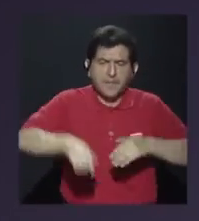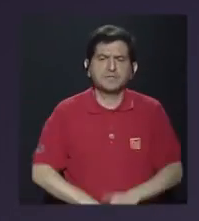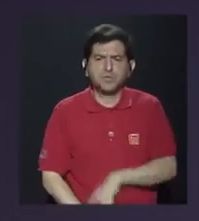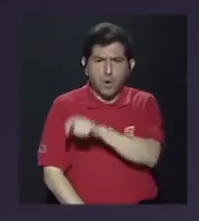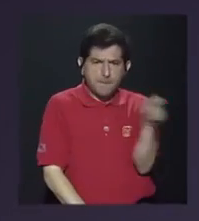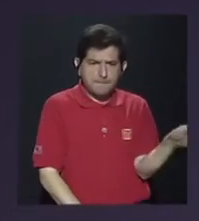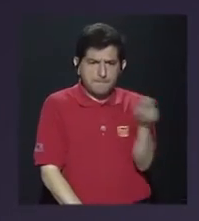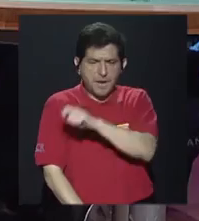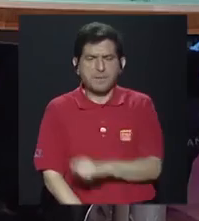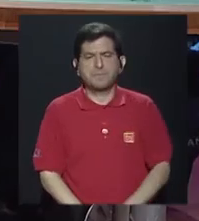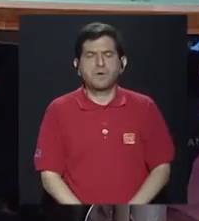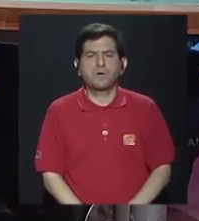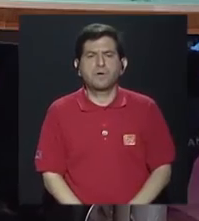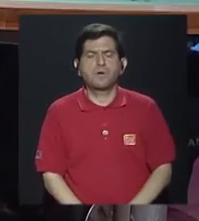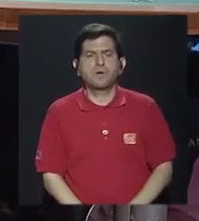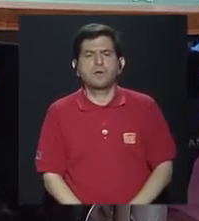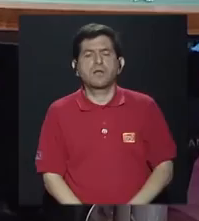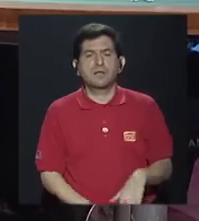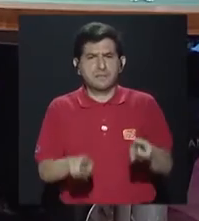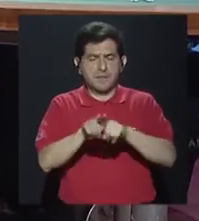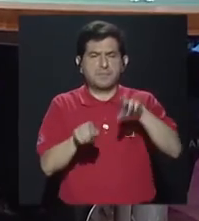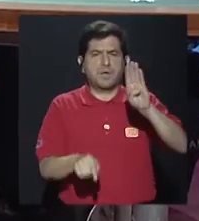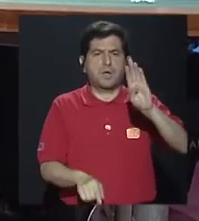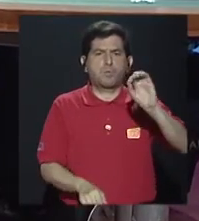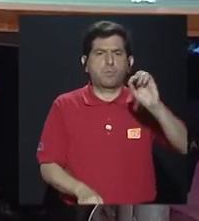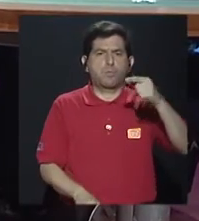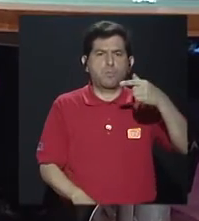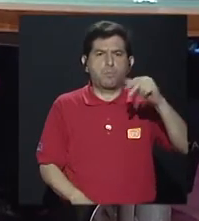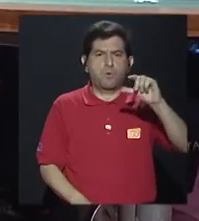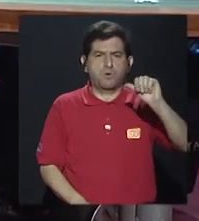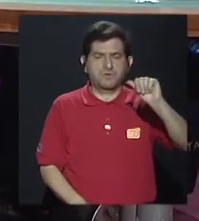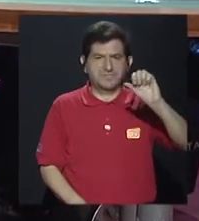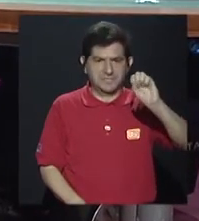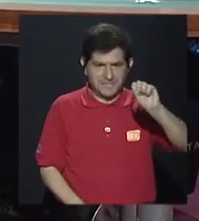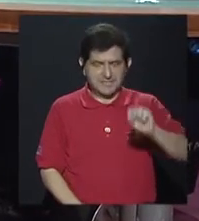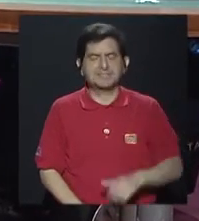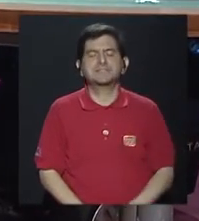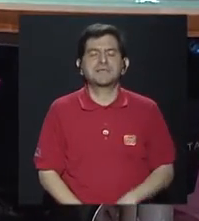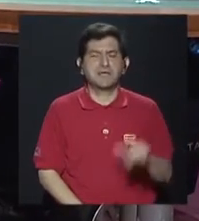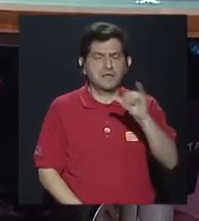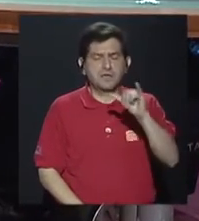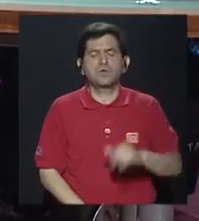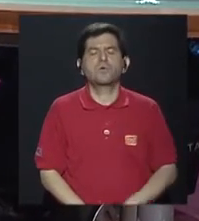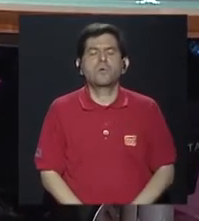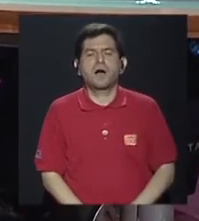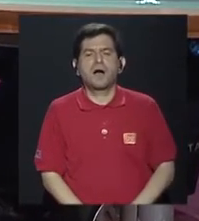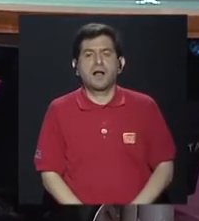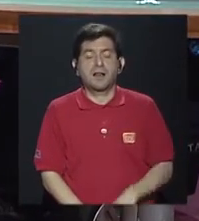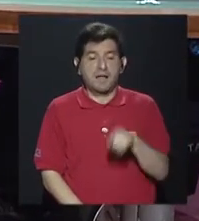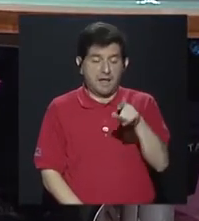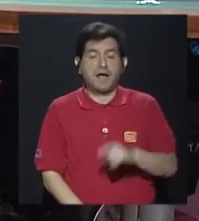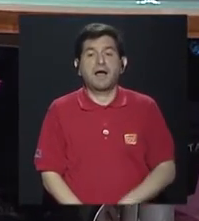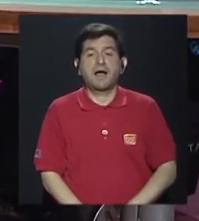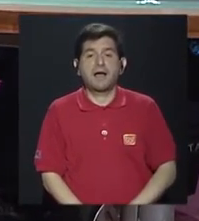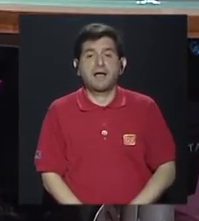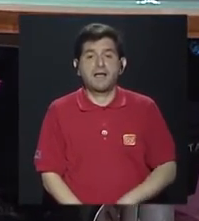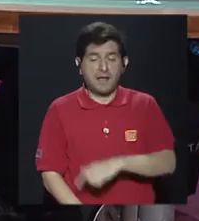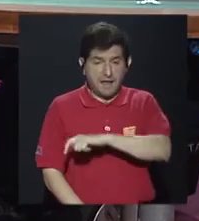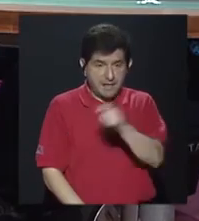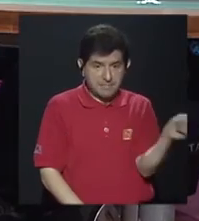mesa, goalball, bochas, tenis de campo en silla de ruedas, y